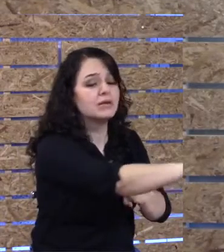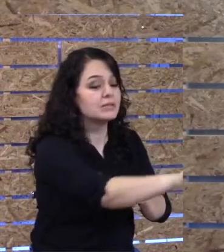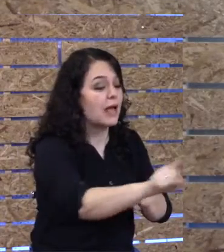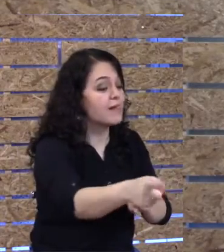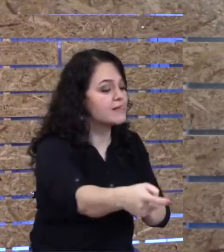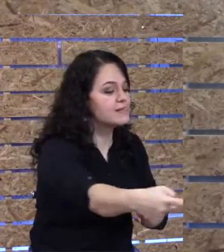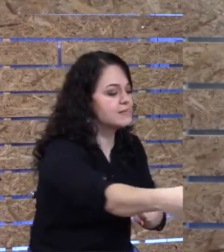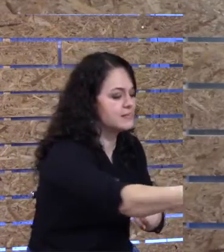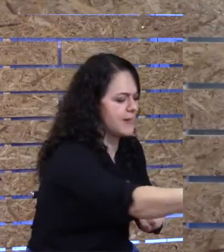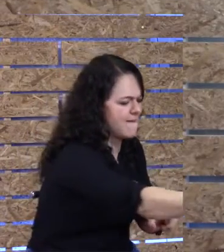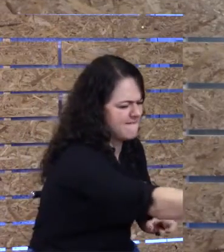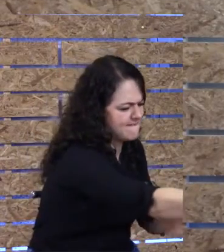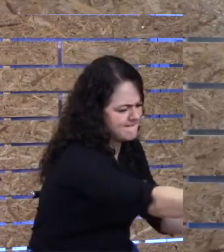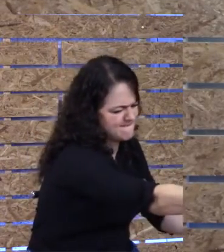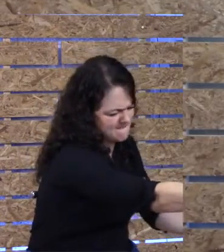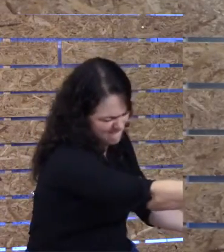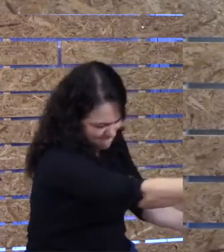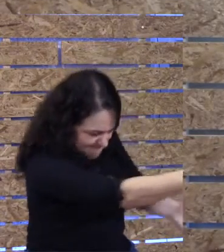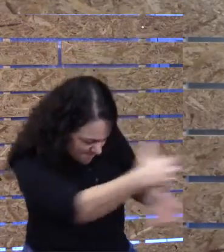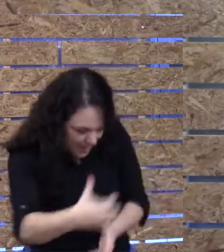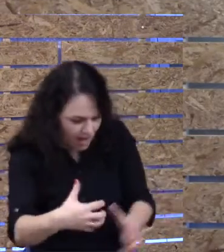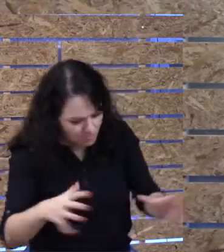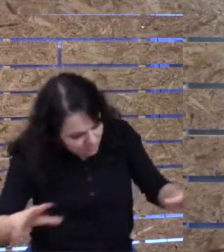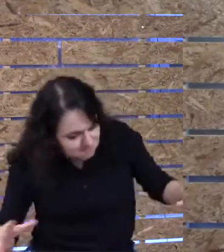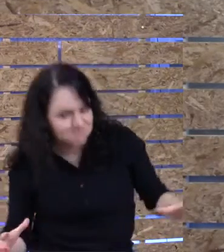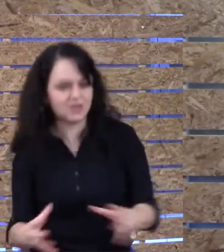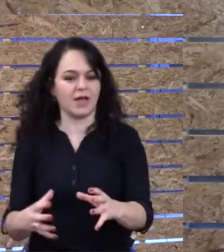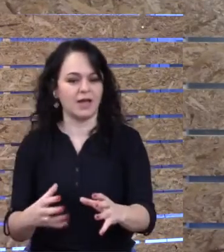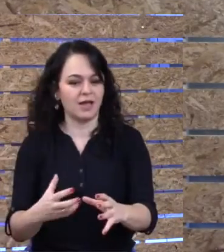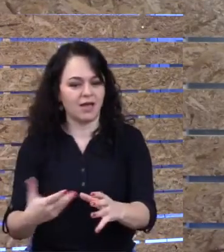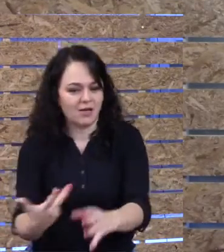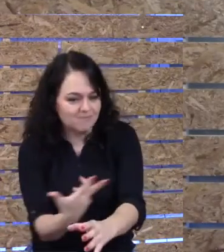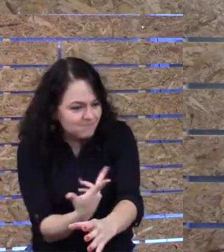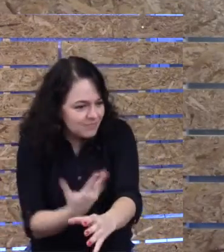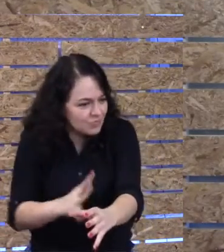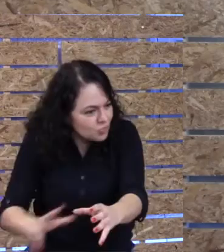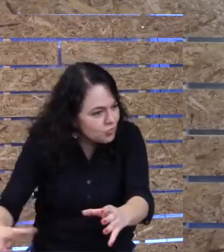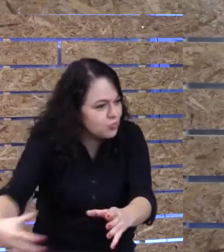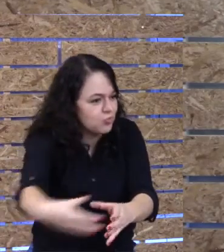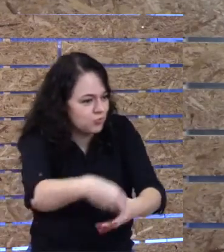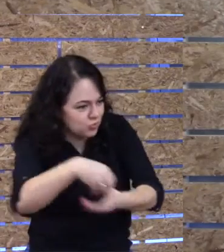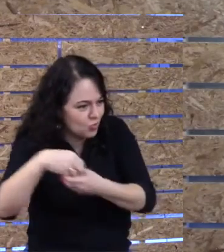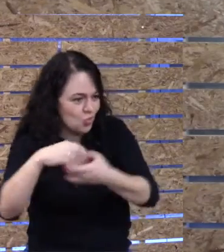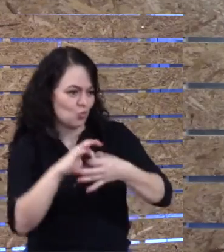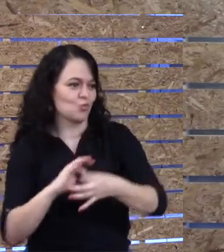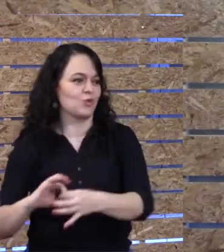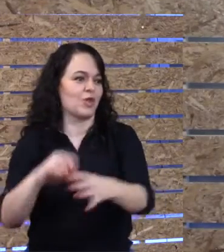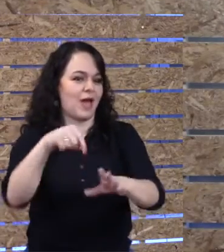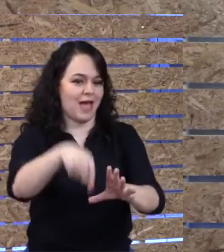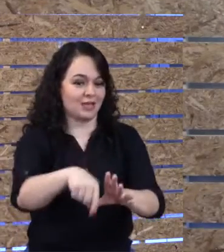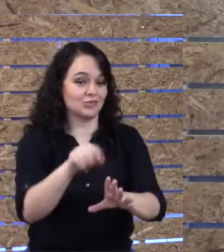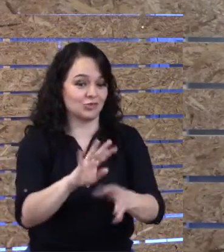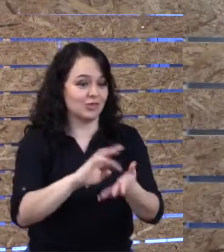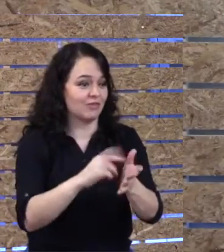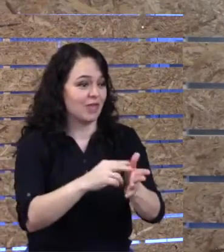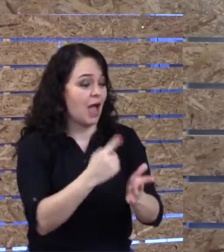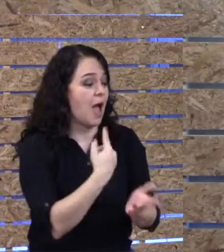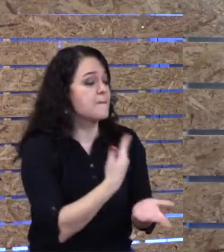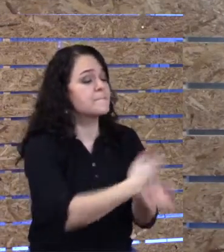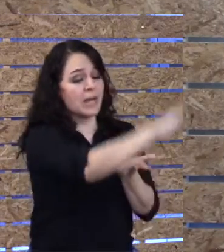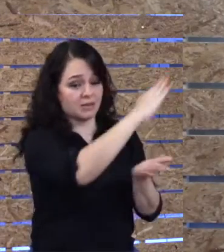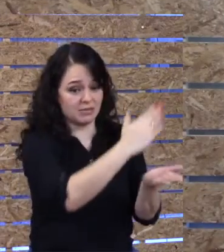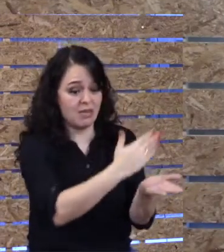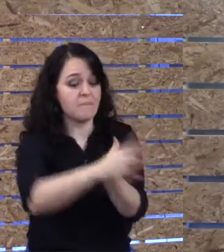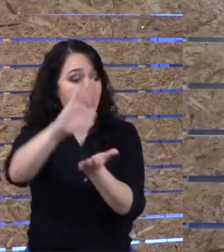Es que hay muchos que quieren ser oveja sin oler a oveja. Es decir, no se quieren untar de iglesia.